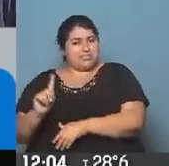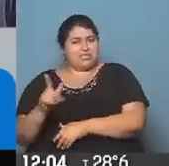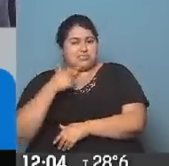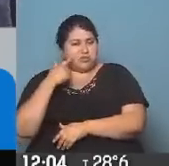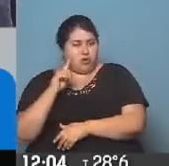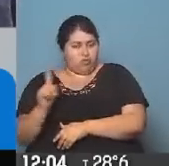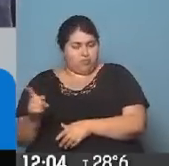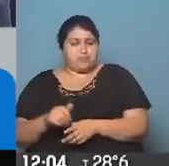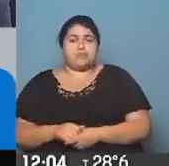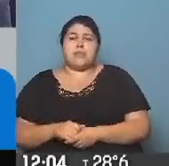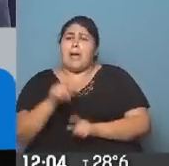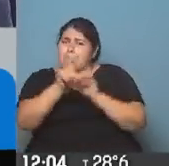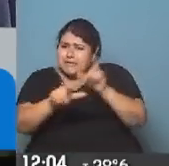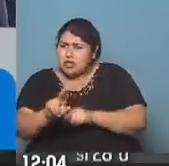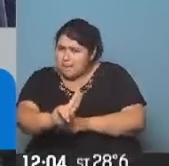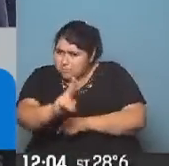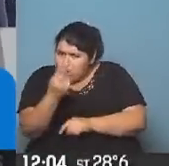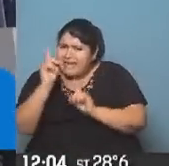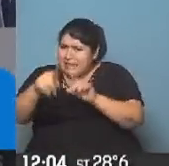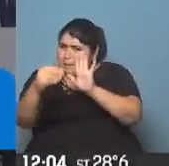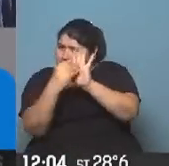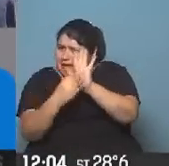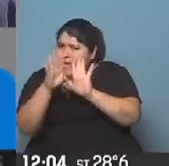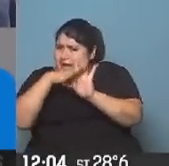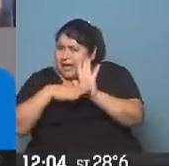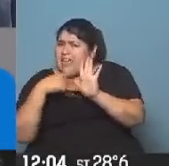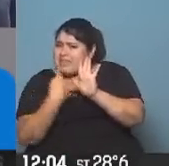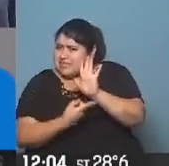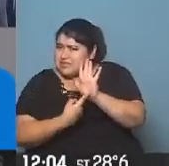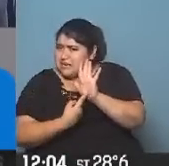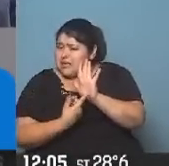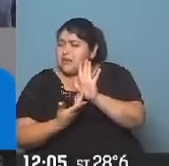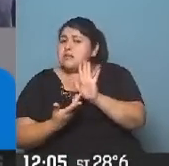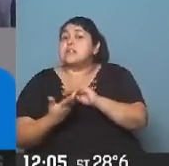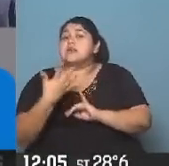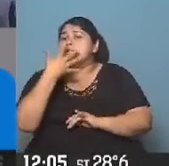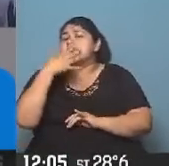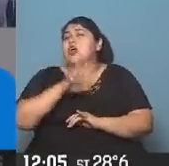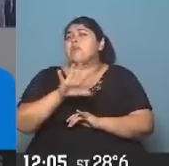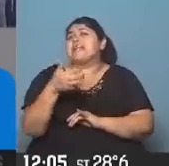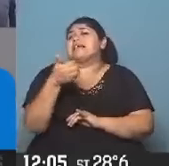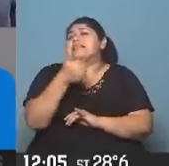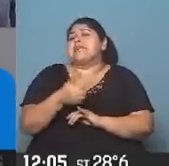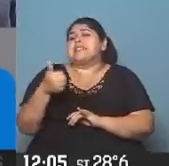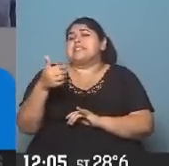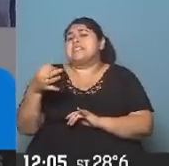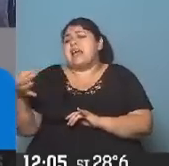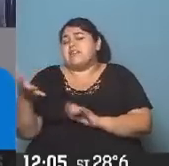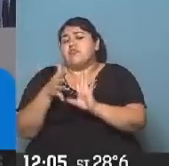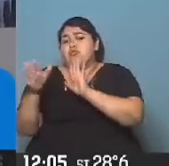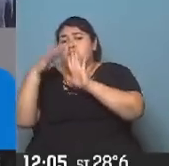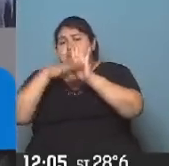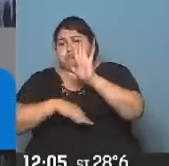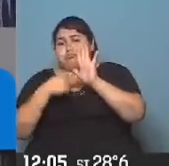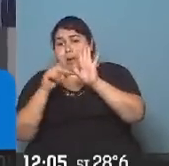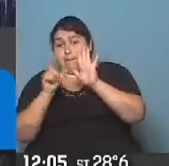¿Hubo personas fallecidas, muertas, que participaron de la elección? Eso dice la denuncia, por lo menos. Sí, 5.600 fallecidos figuran en el padrón, como